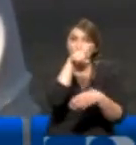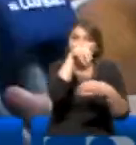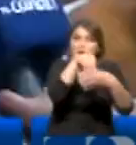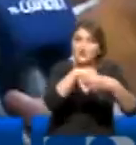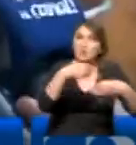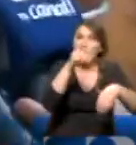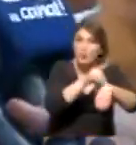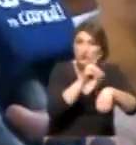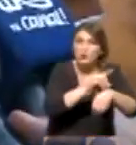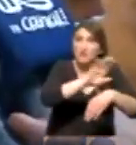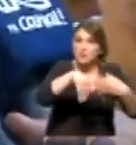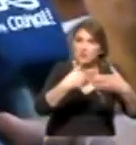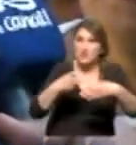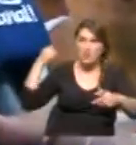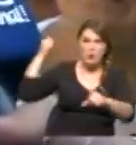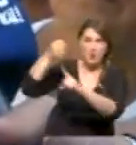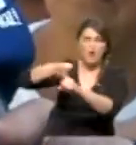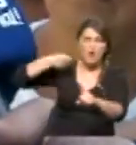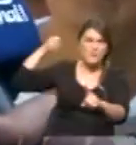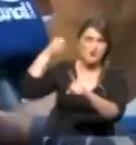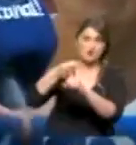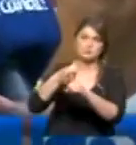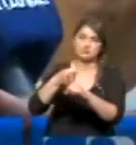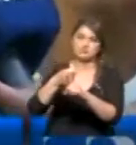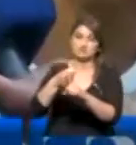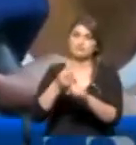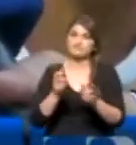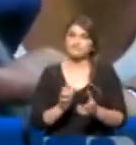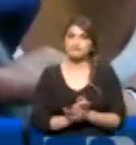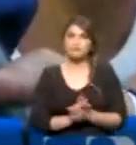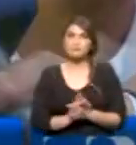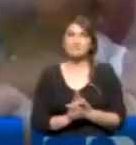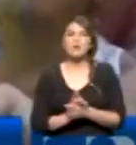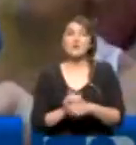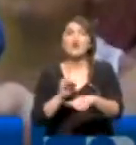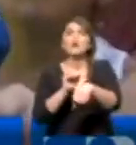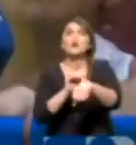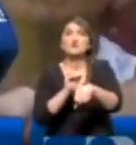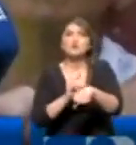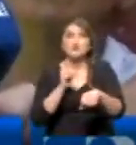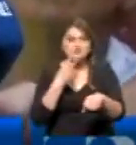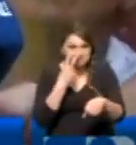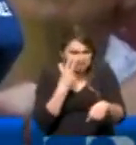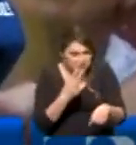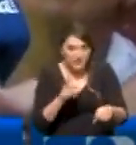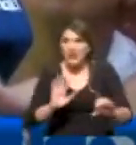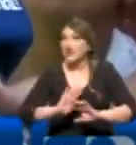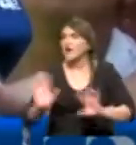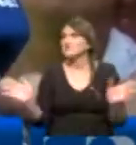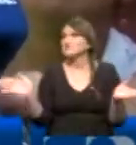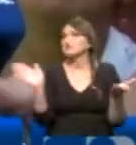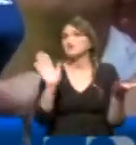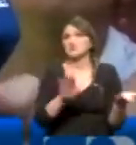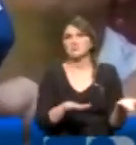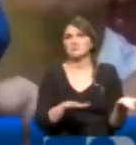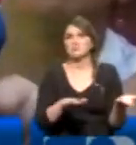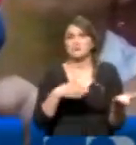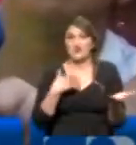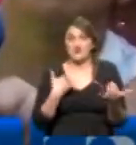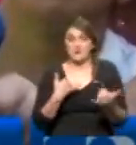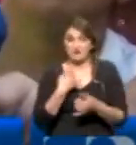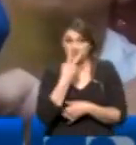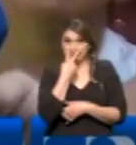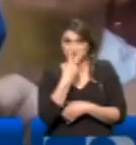clandestinos médicos del lugar lo único que confirman es que se encuentra sin signos vitales físicamente se puede apreciar livideces las livideces